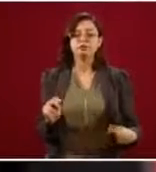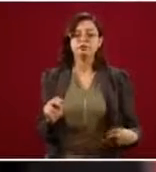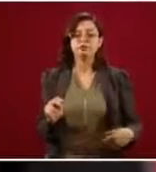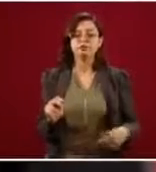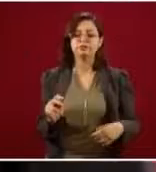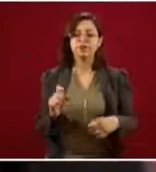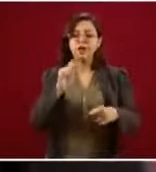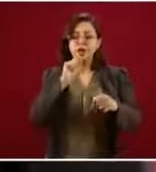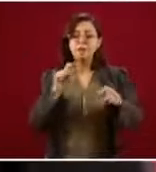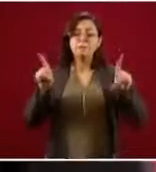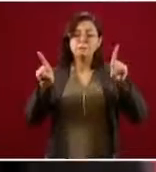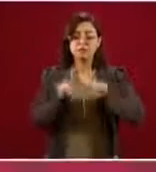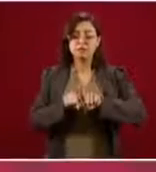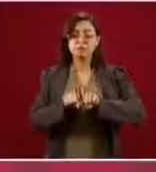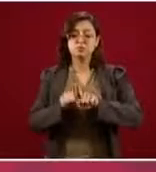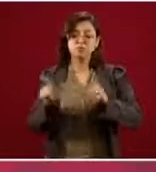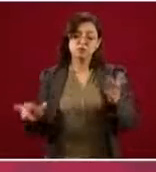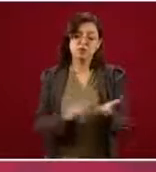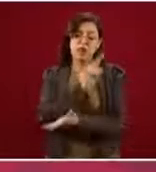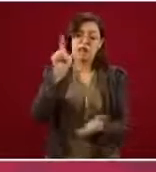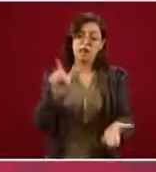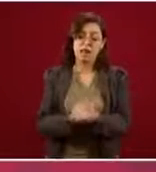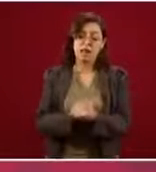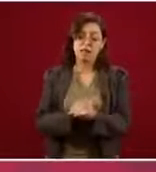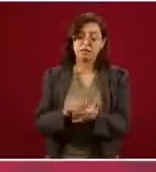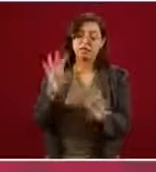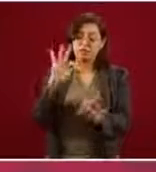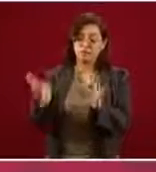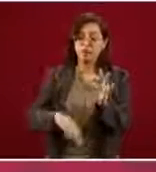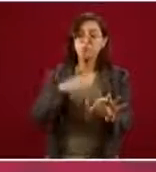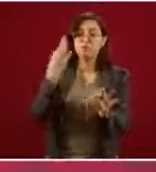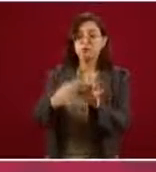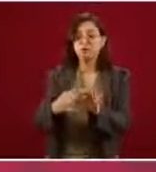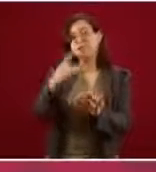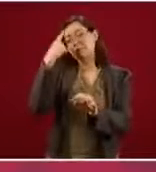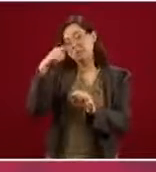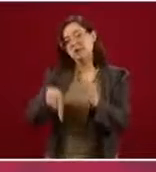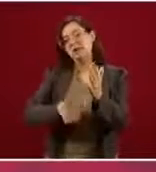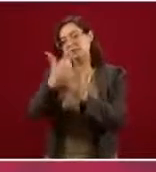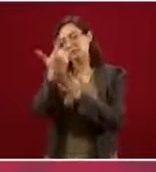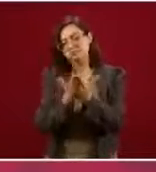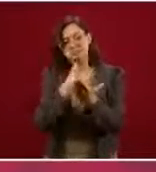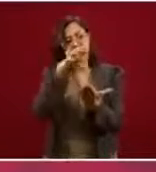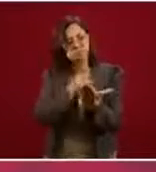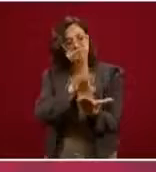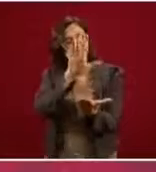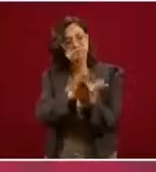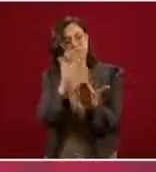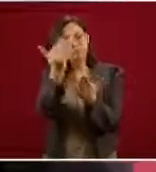cumpliendo con la ley para que haya un registro